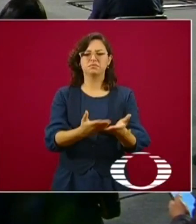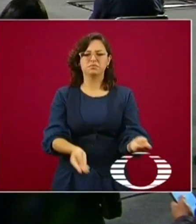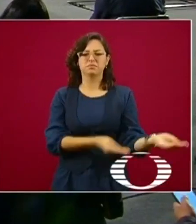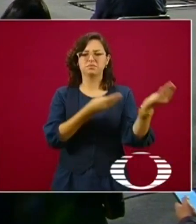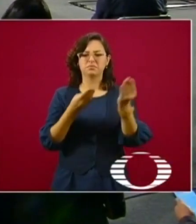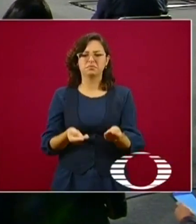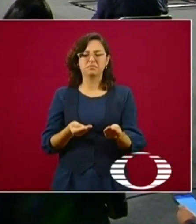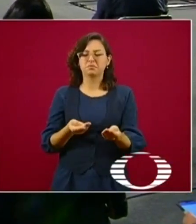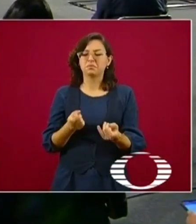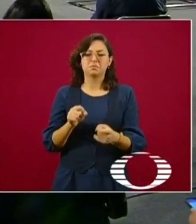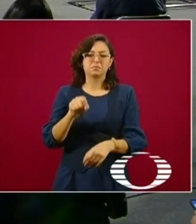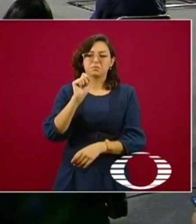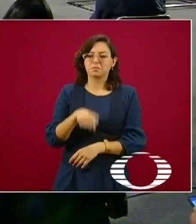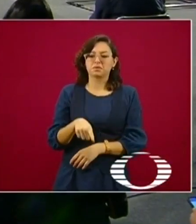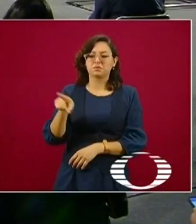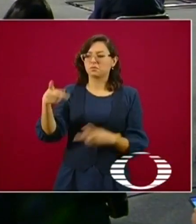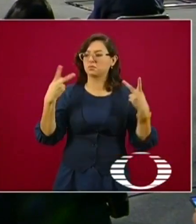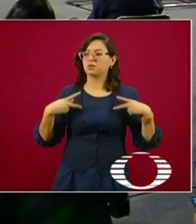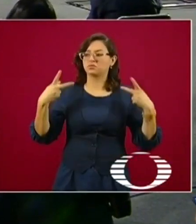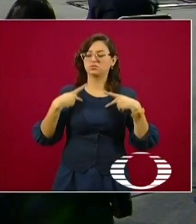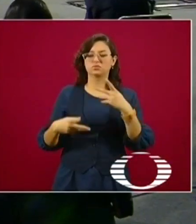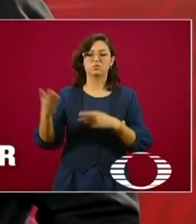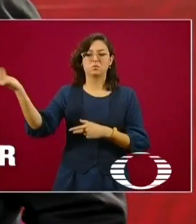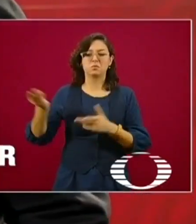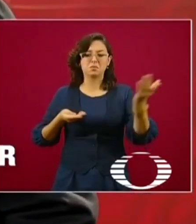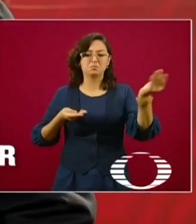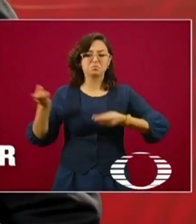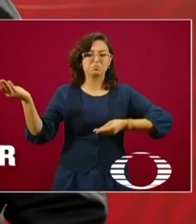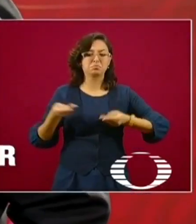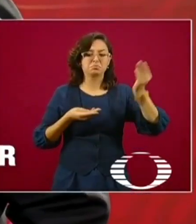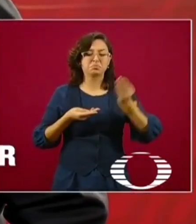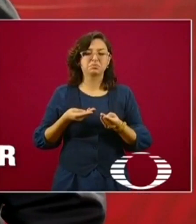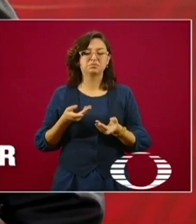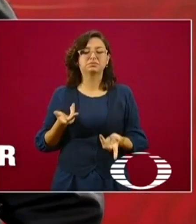El mismo pueblo que me entrega cosas de la estrategia que tienen